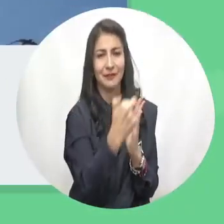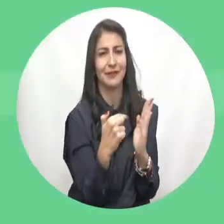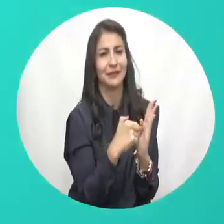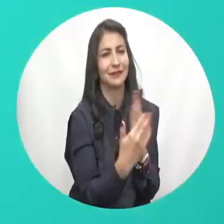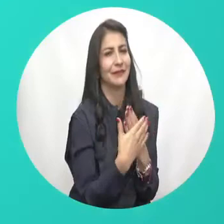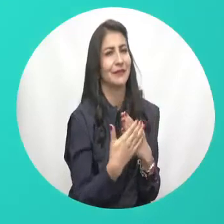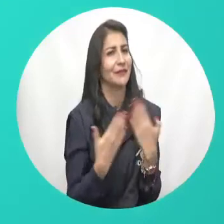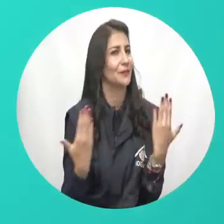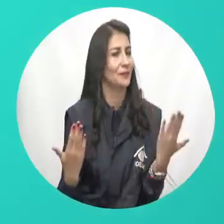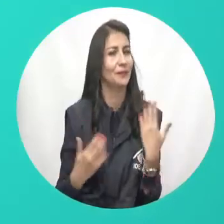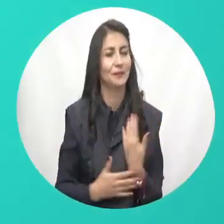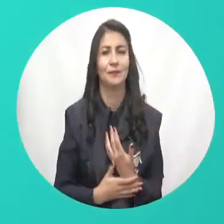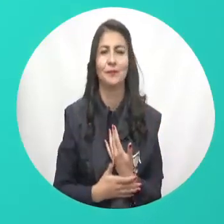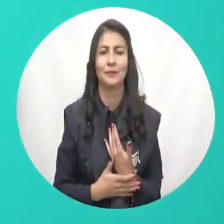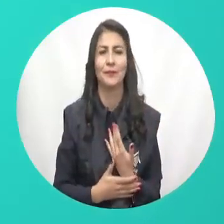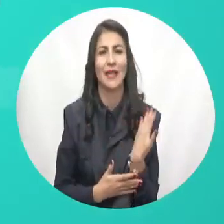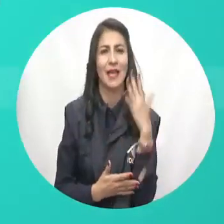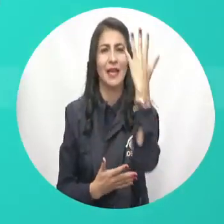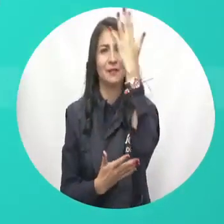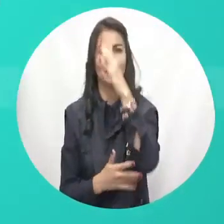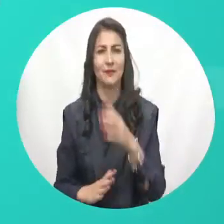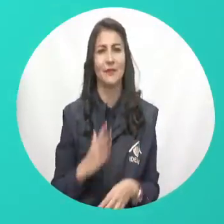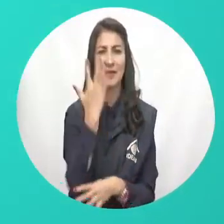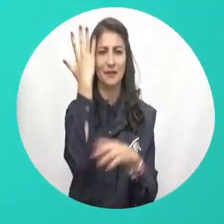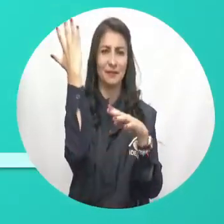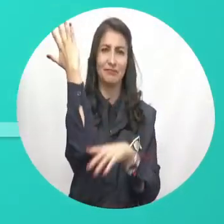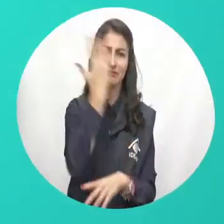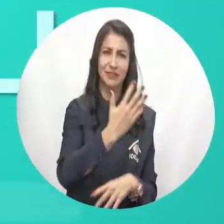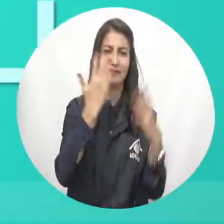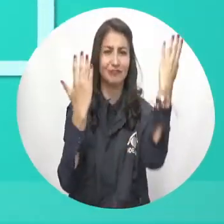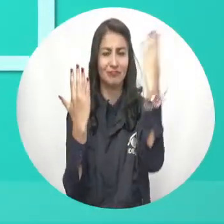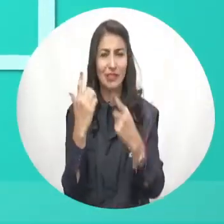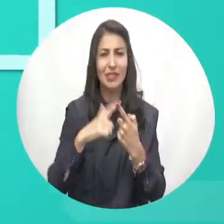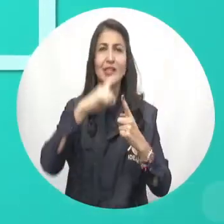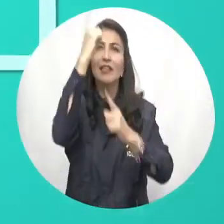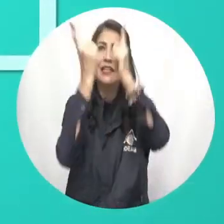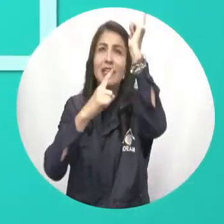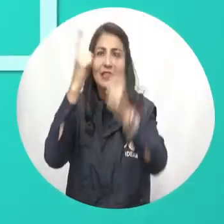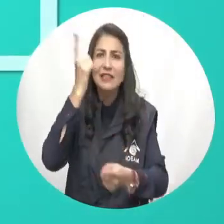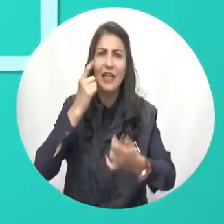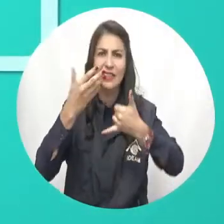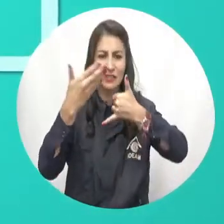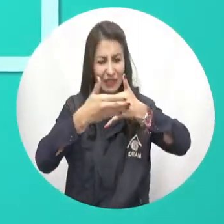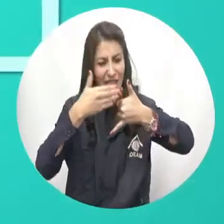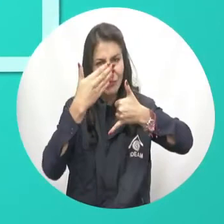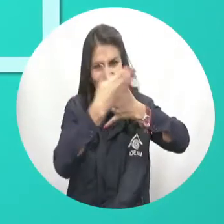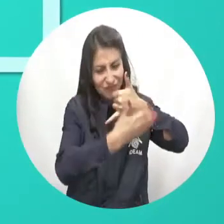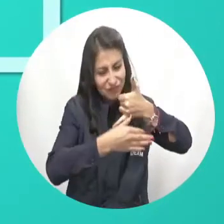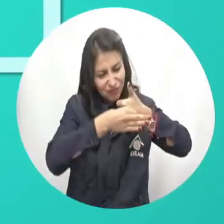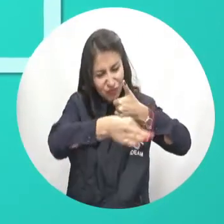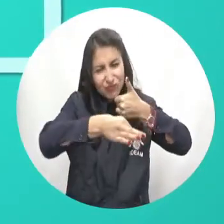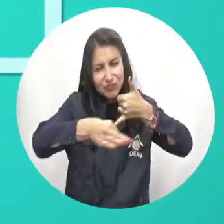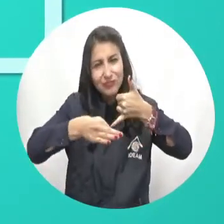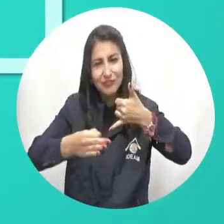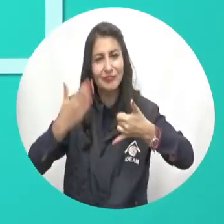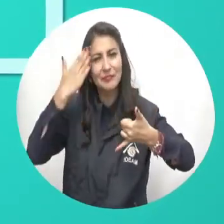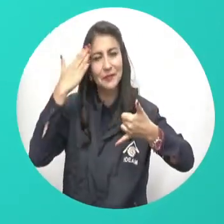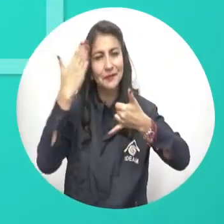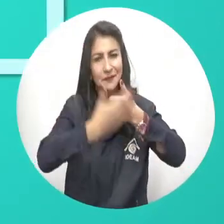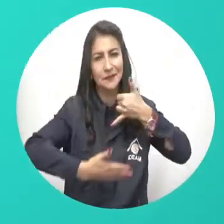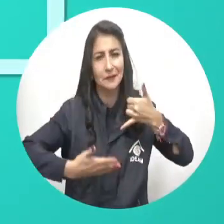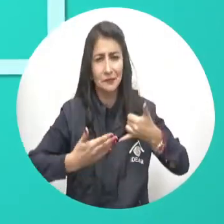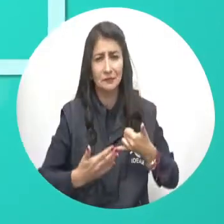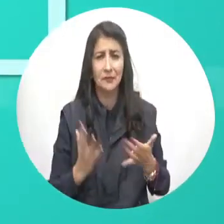www.idean.gov.co. Te invitamos a consultar la aplicación Mi Pronóstico del IDEAN. Ahora con información sobre deforestación, rayos,